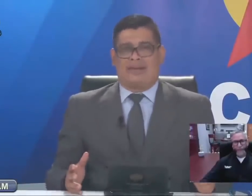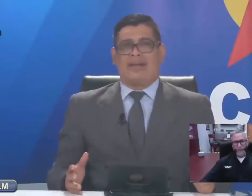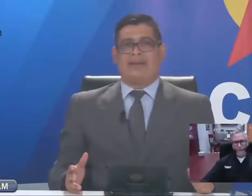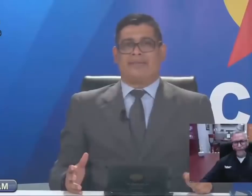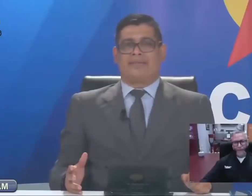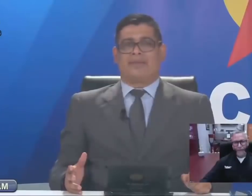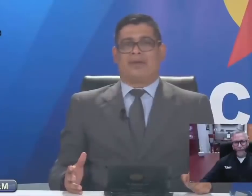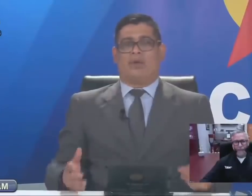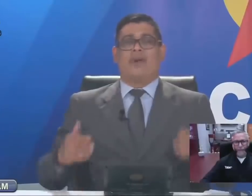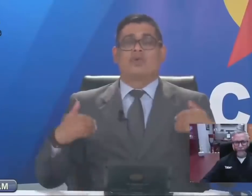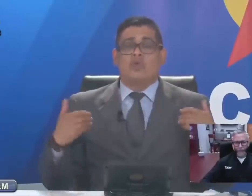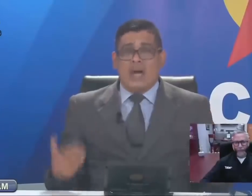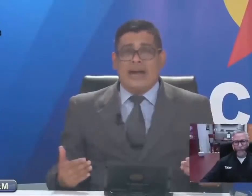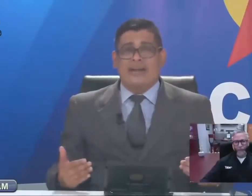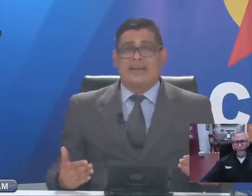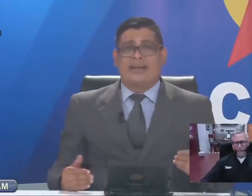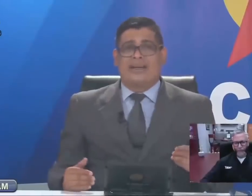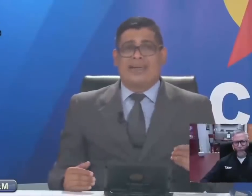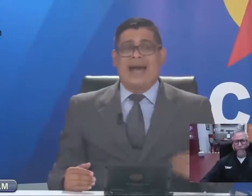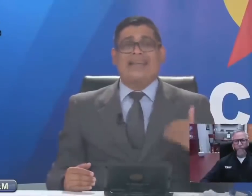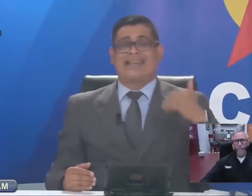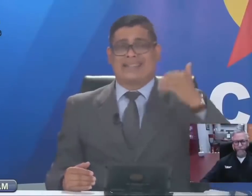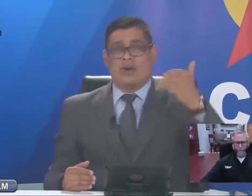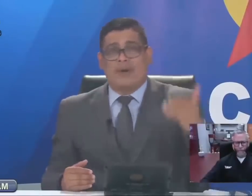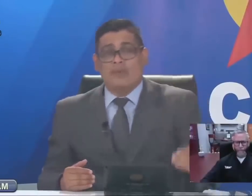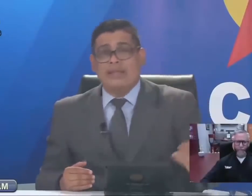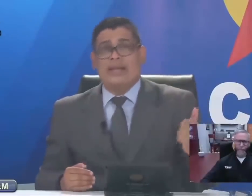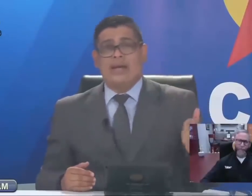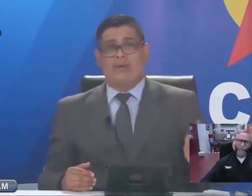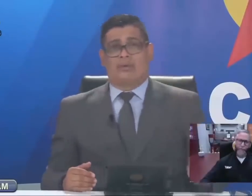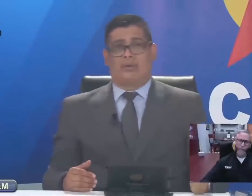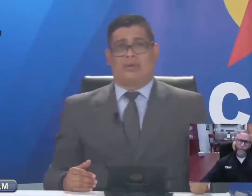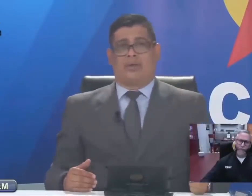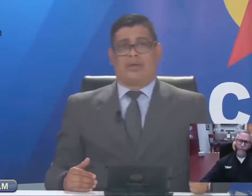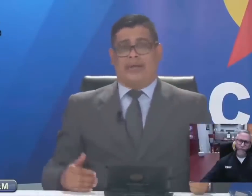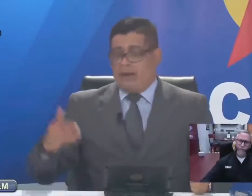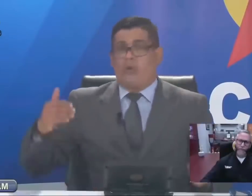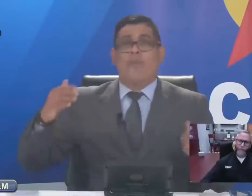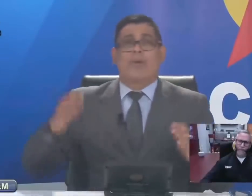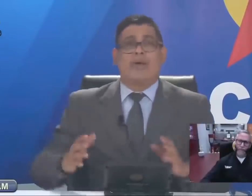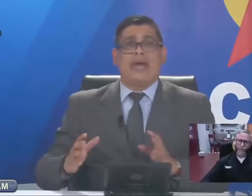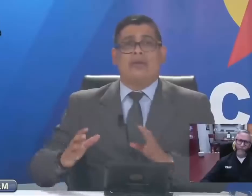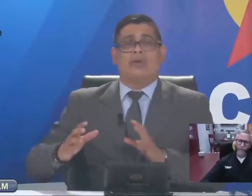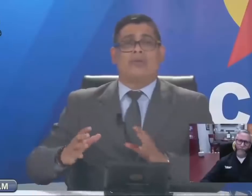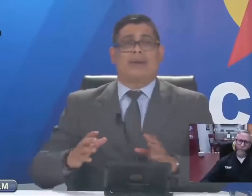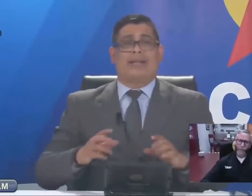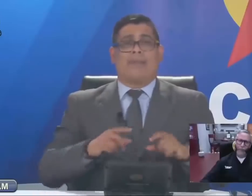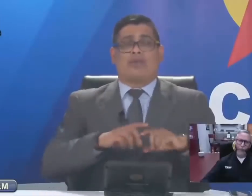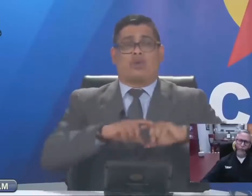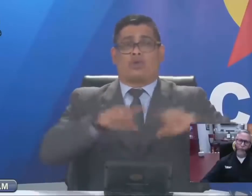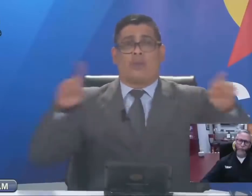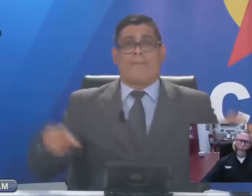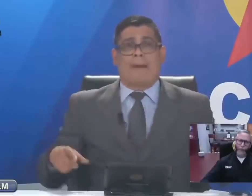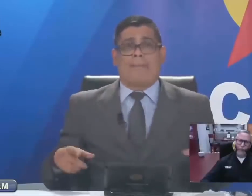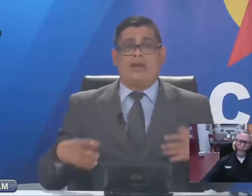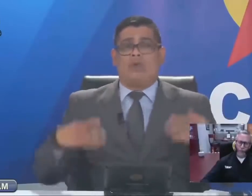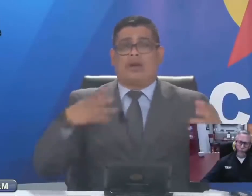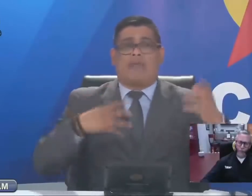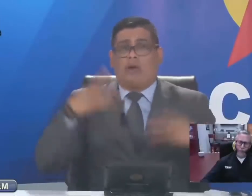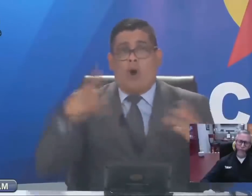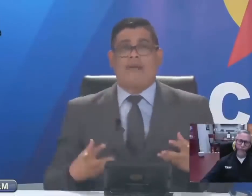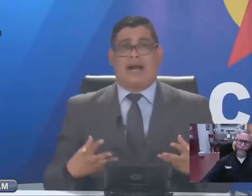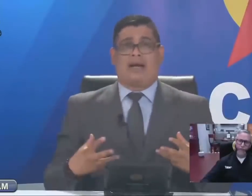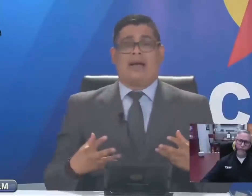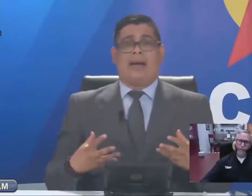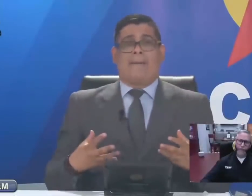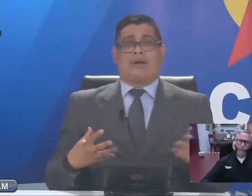saber o escuchar que alguien se está robando el dinero que un proyecto prácticamente sólo estuvo en papel